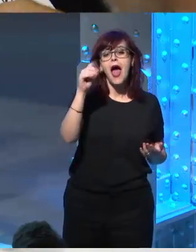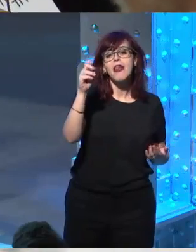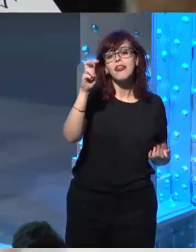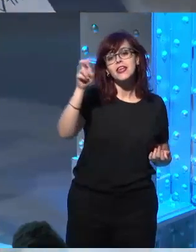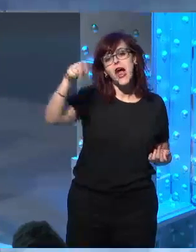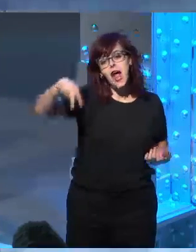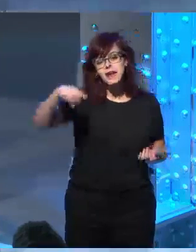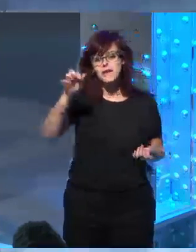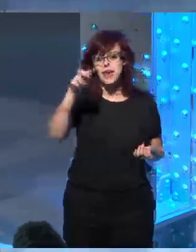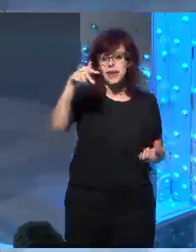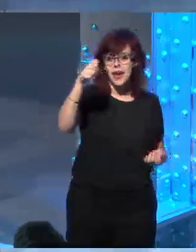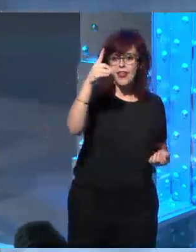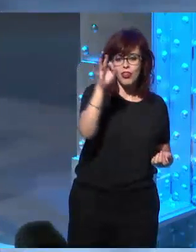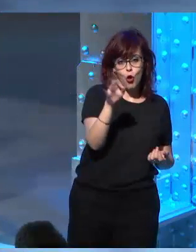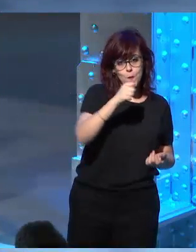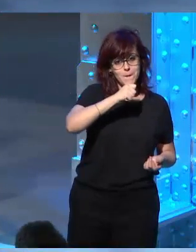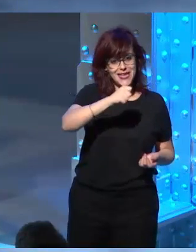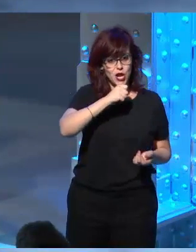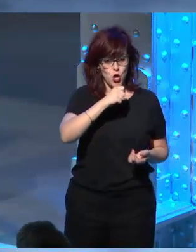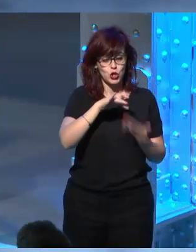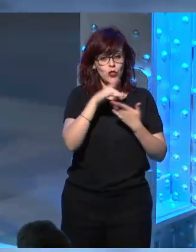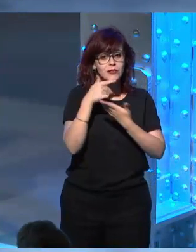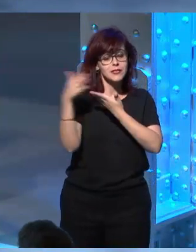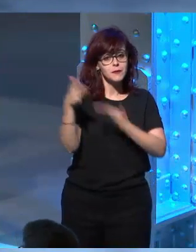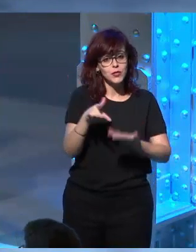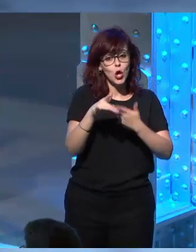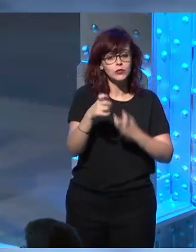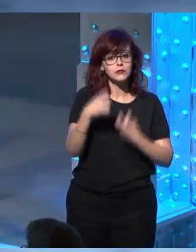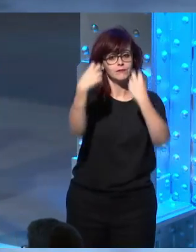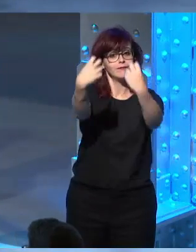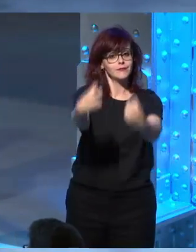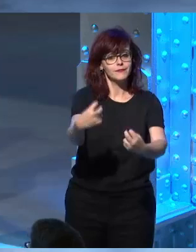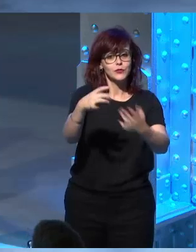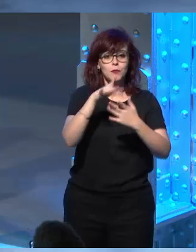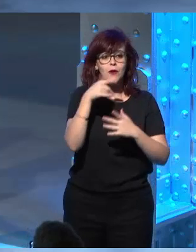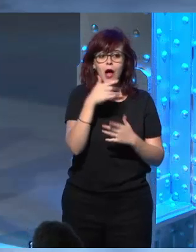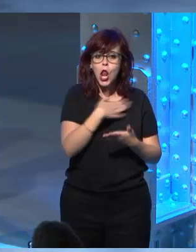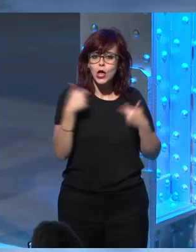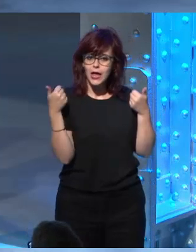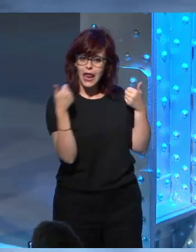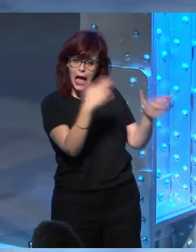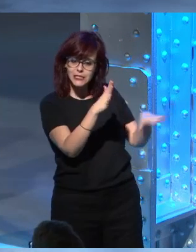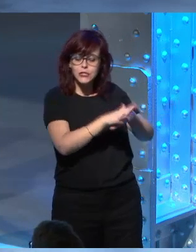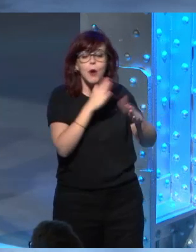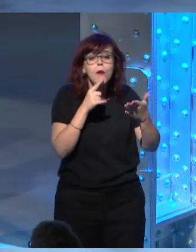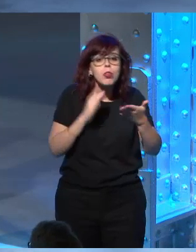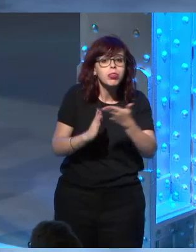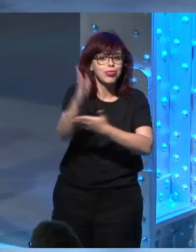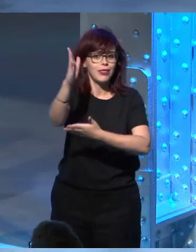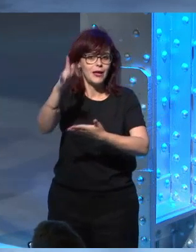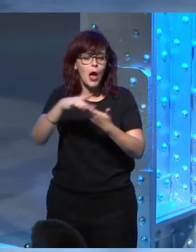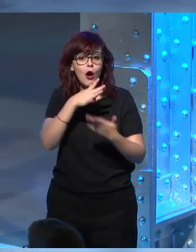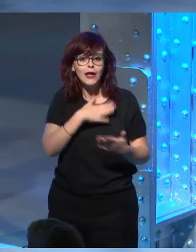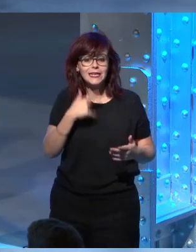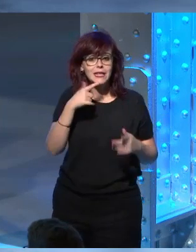os pido que os quedéis con un micro. Os invito a que paséis para allá. Tenéis vía libre para intervenir cuando queráis o levantáis